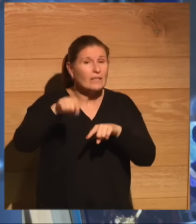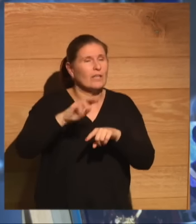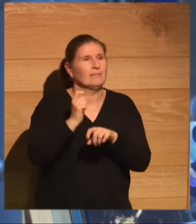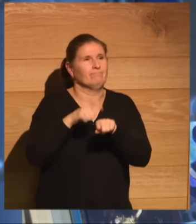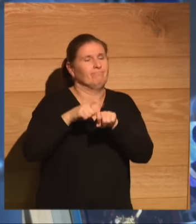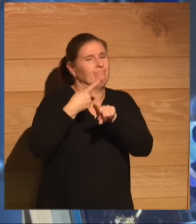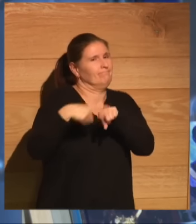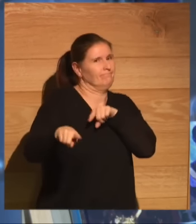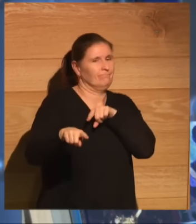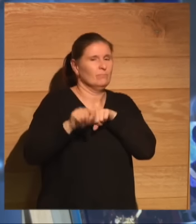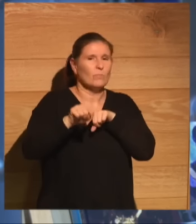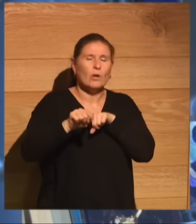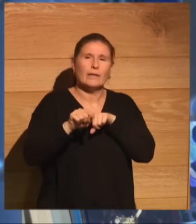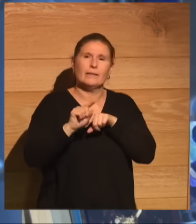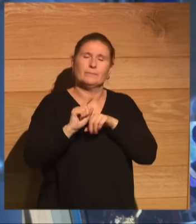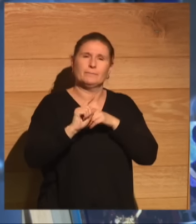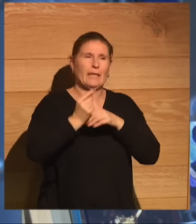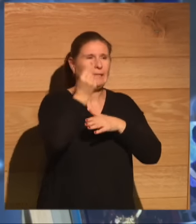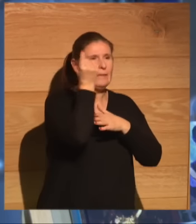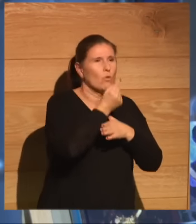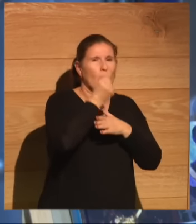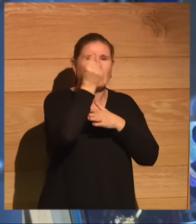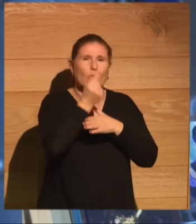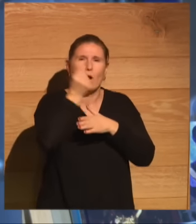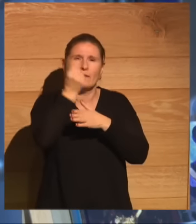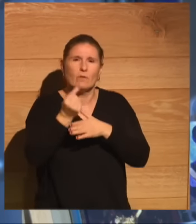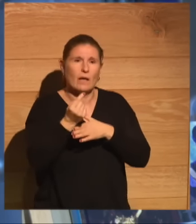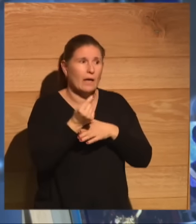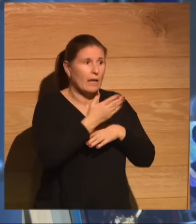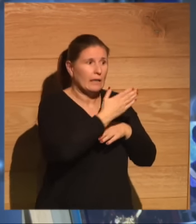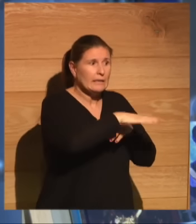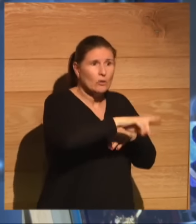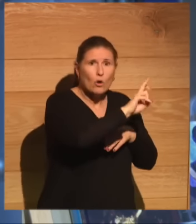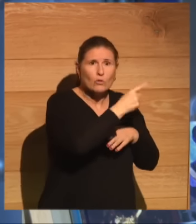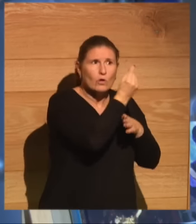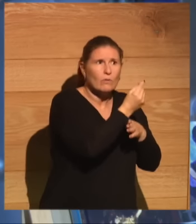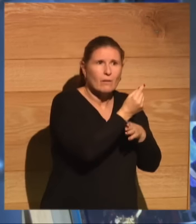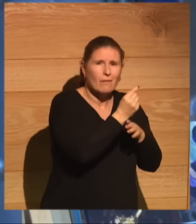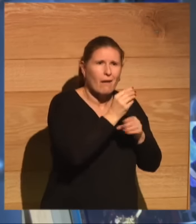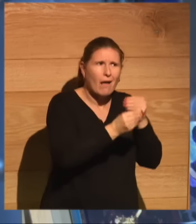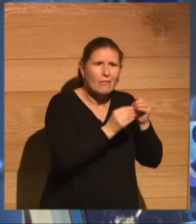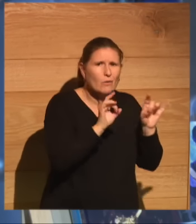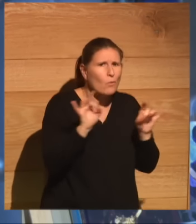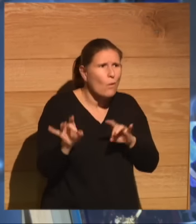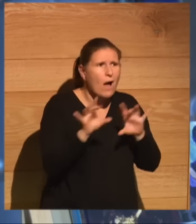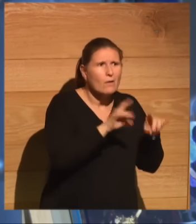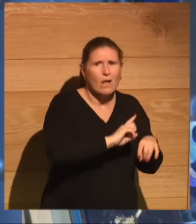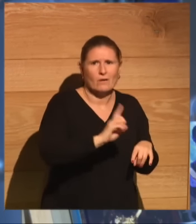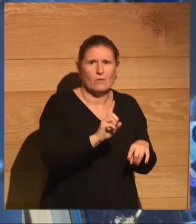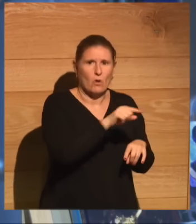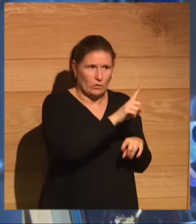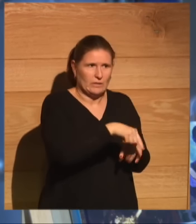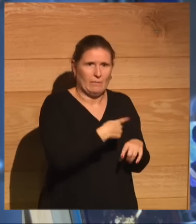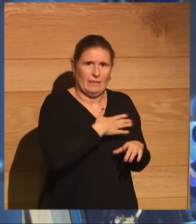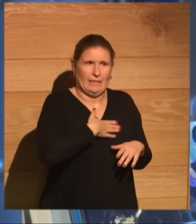simplemente. Porque él hace dibujos que no hace el niño de al lado, que también va con él y también va con Frankenstein y también quiere que los